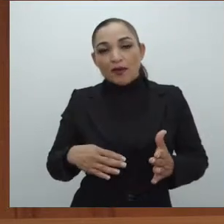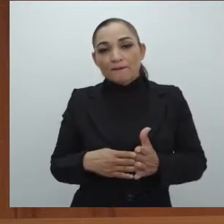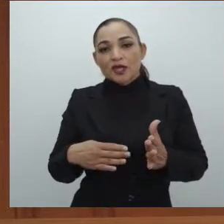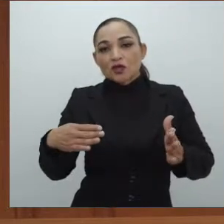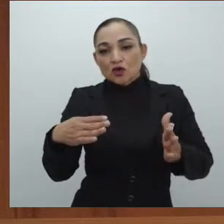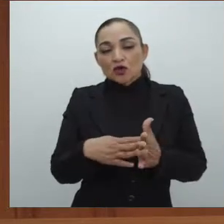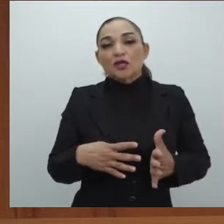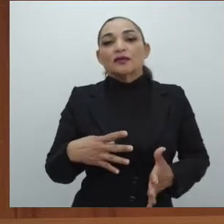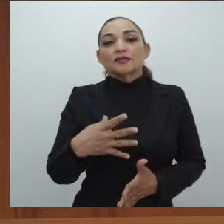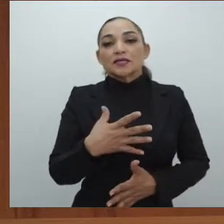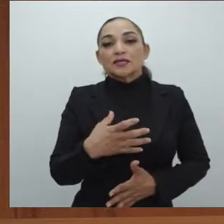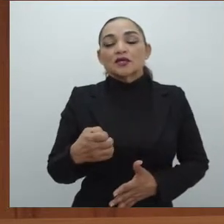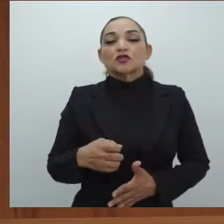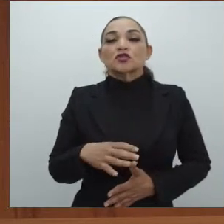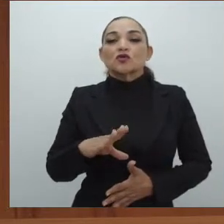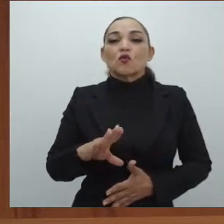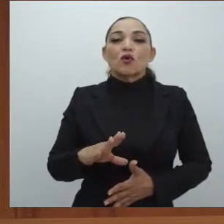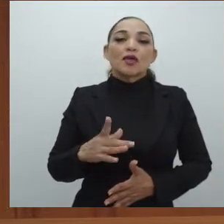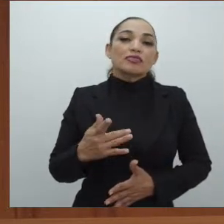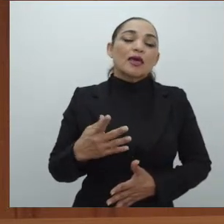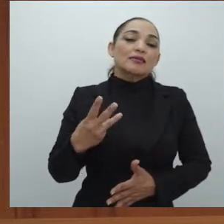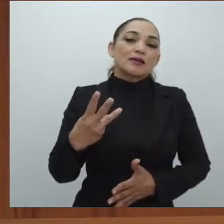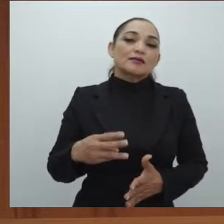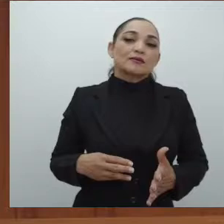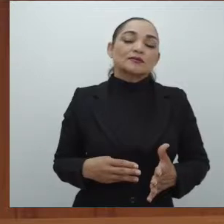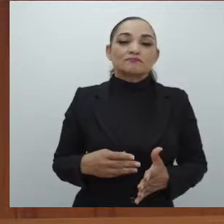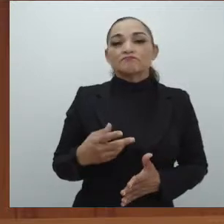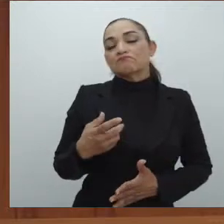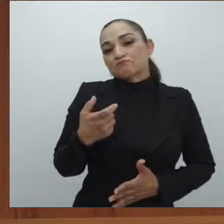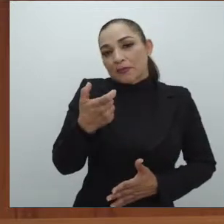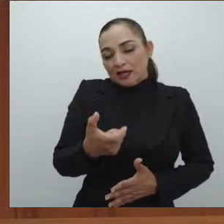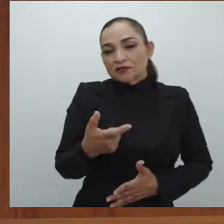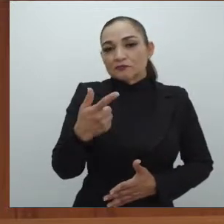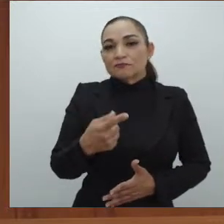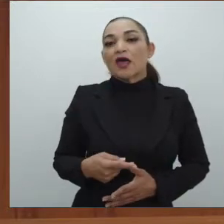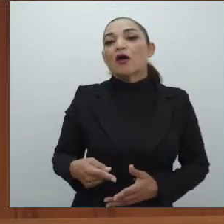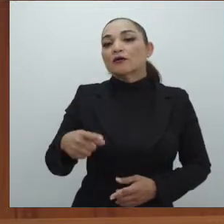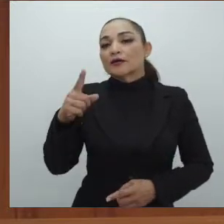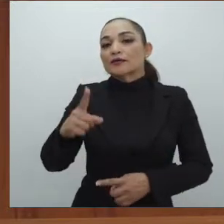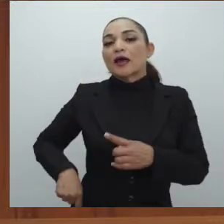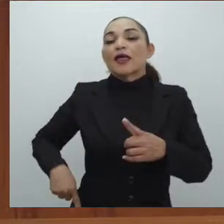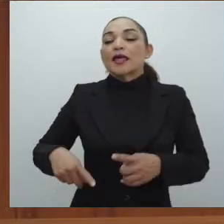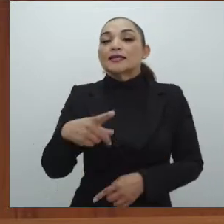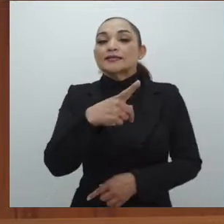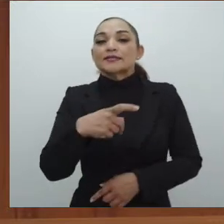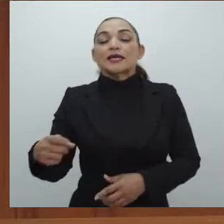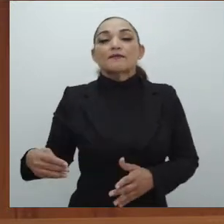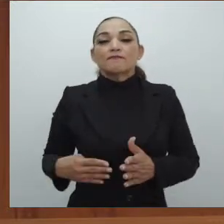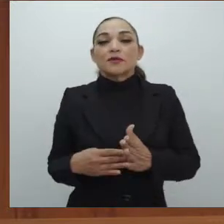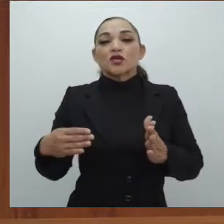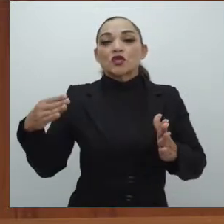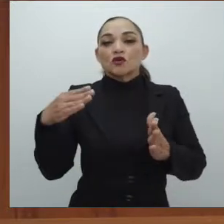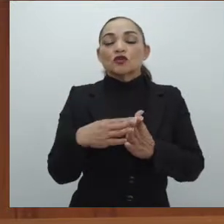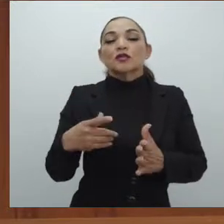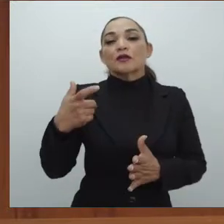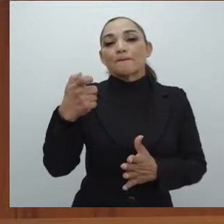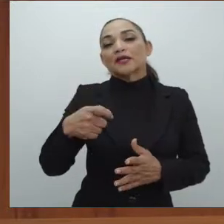249.184.453 pesos. El problema es que de eso hay que descontarle alrededor de 100 millones de pesos, casi 100 millones.